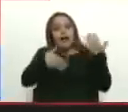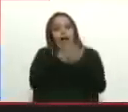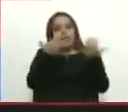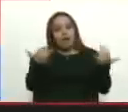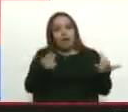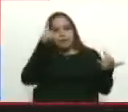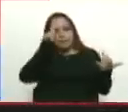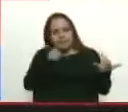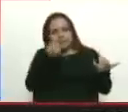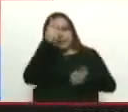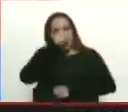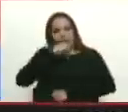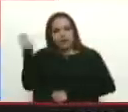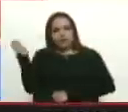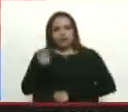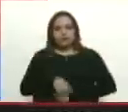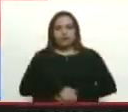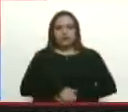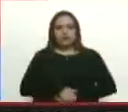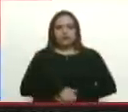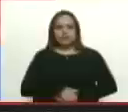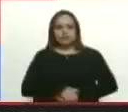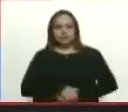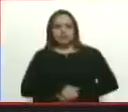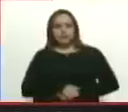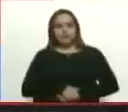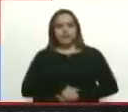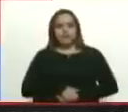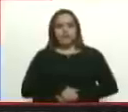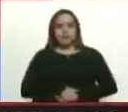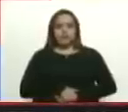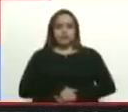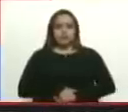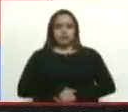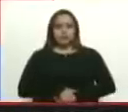año. Además, hubo